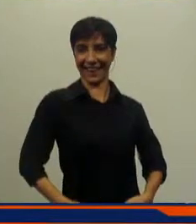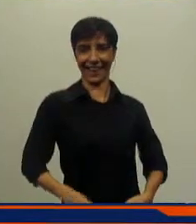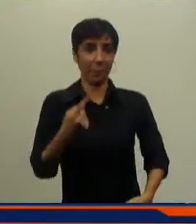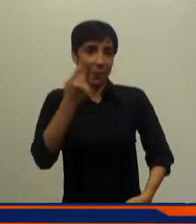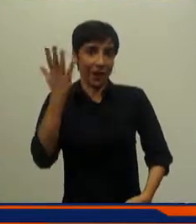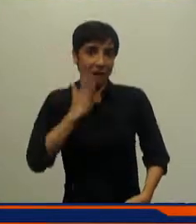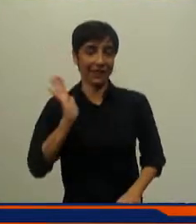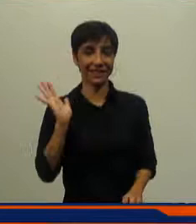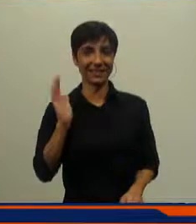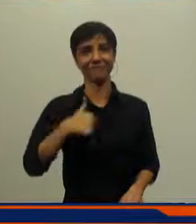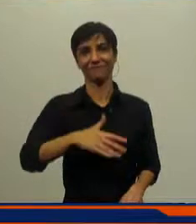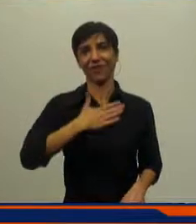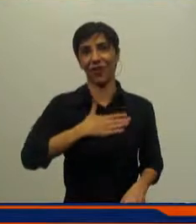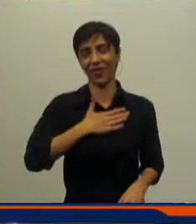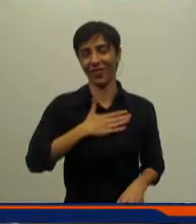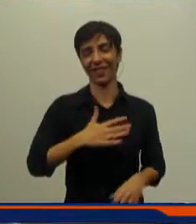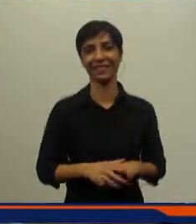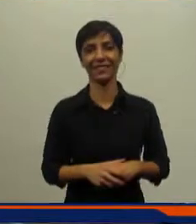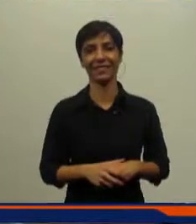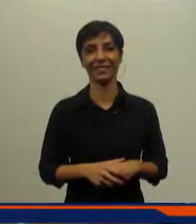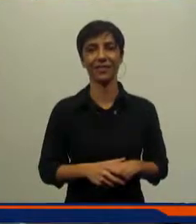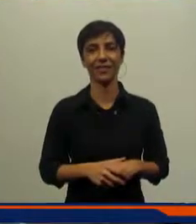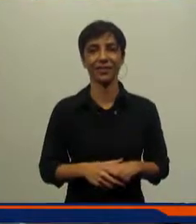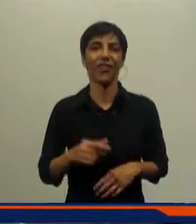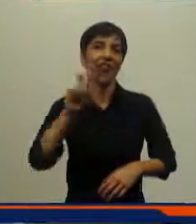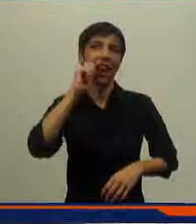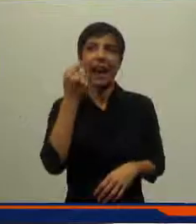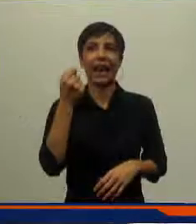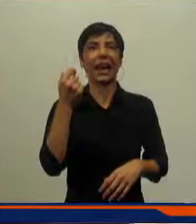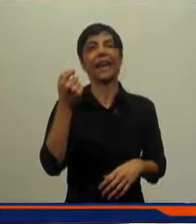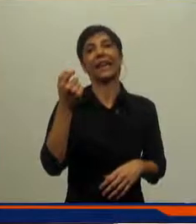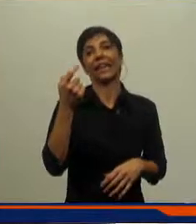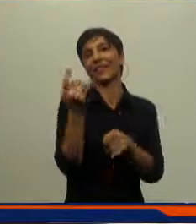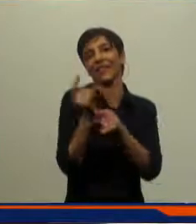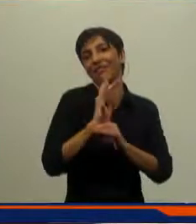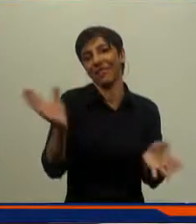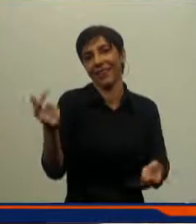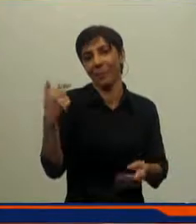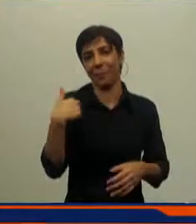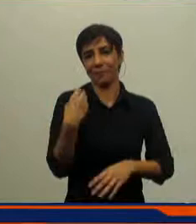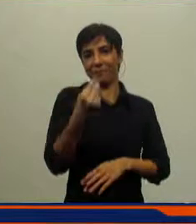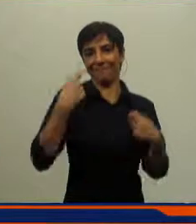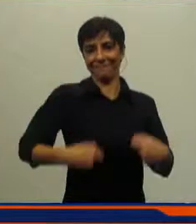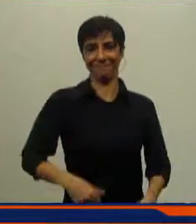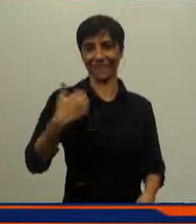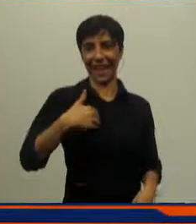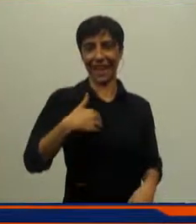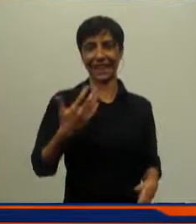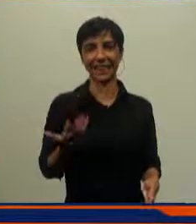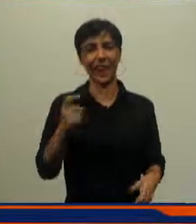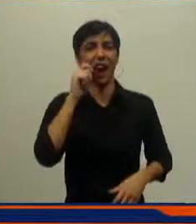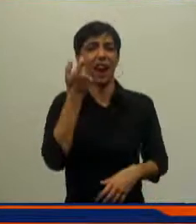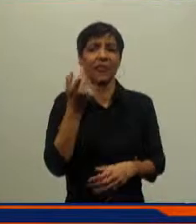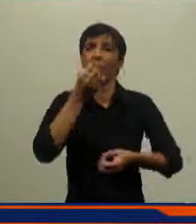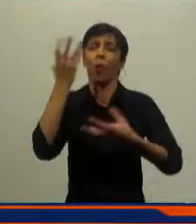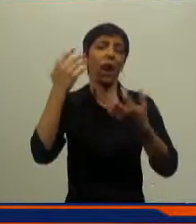contento, tratar de hacerlo lo mejor que se pueda. Sí, obviamente, siempre es lindo representar a Argentina. Es lo más lindo para todo deportista,